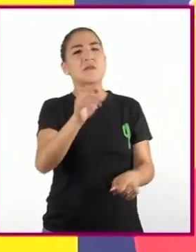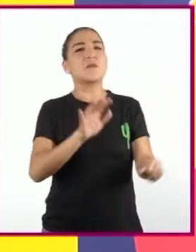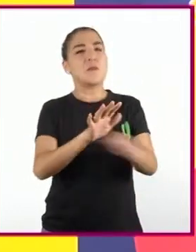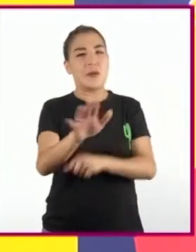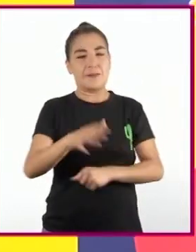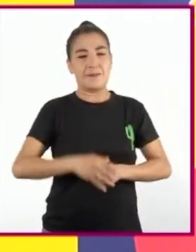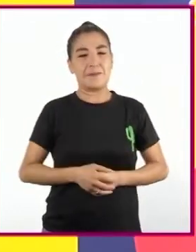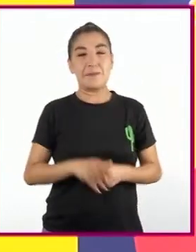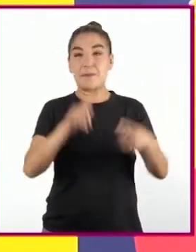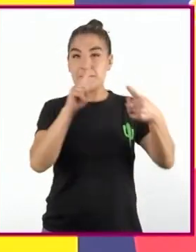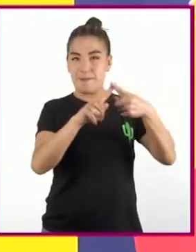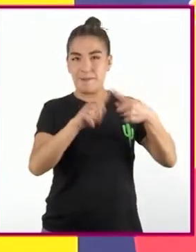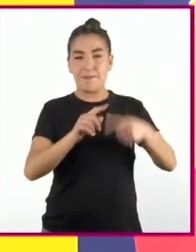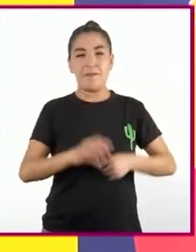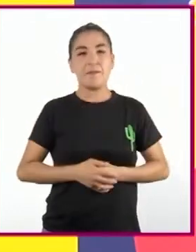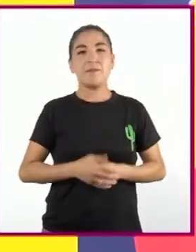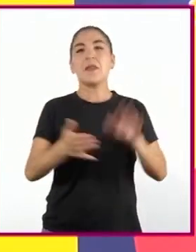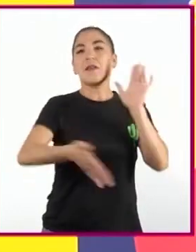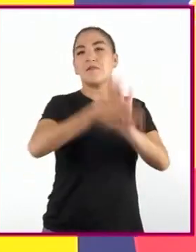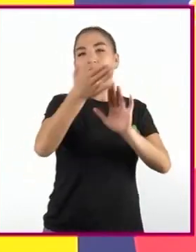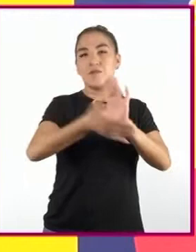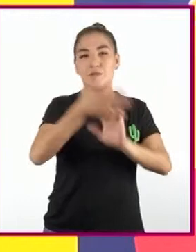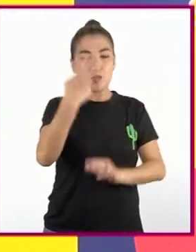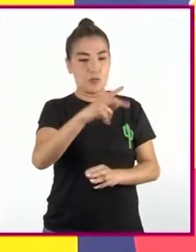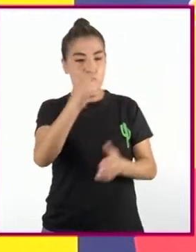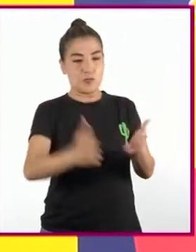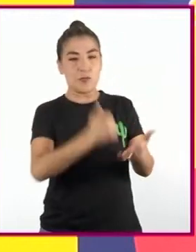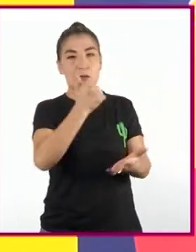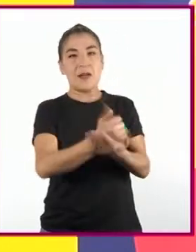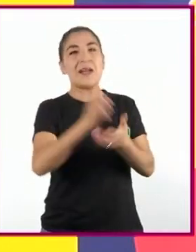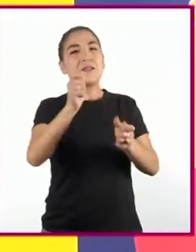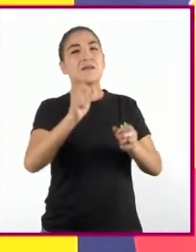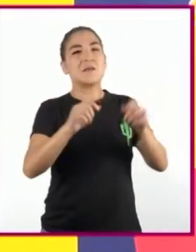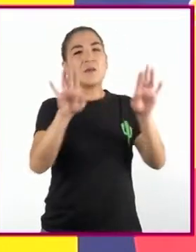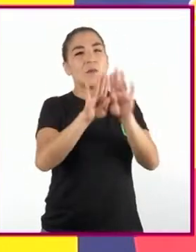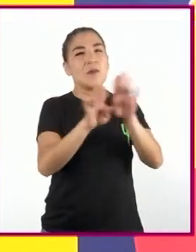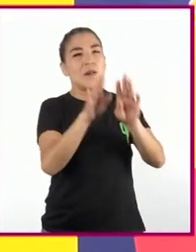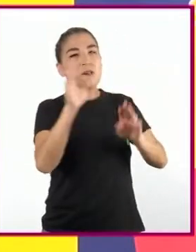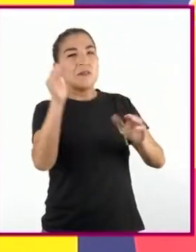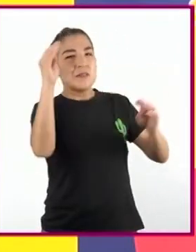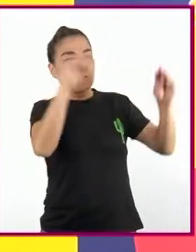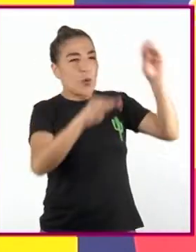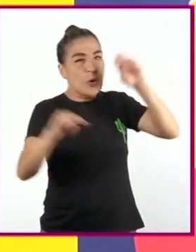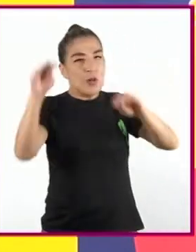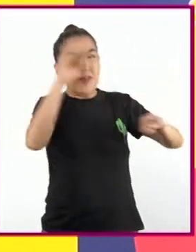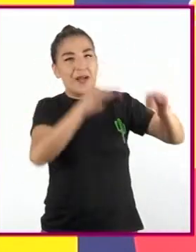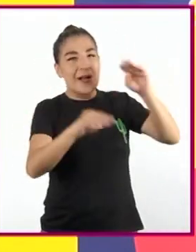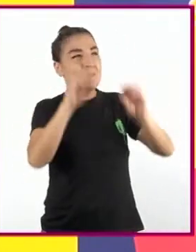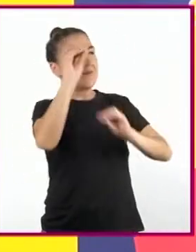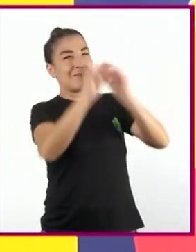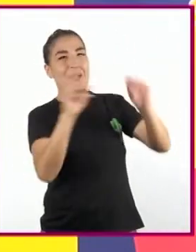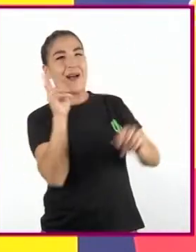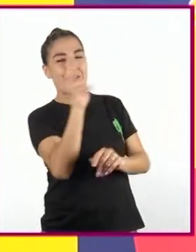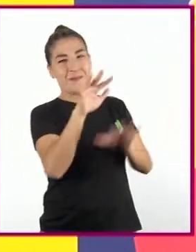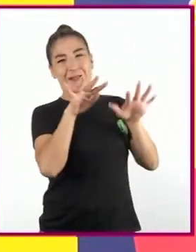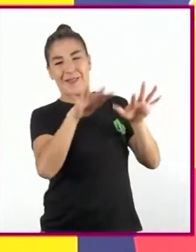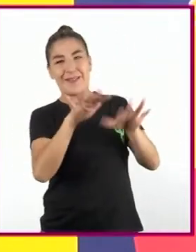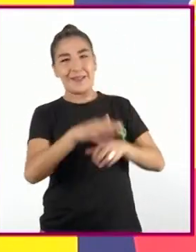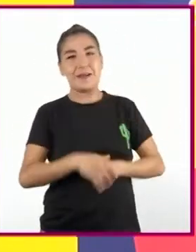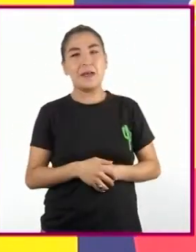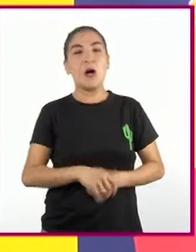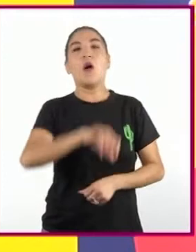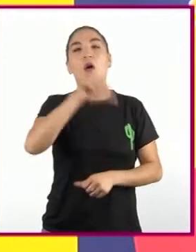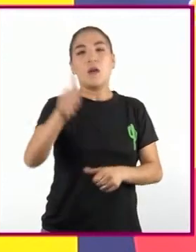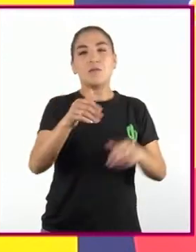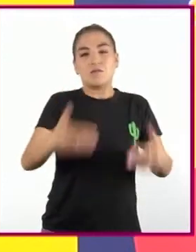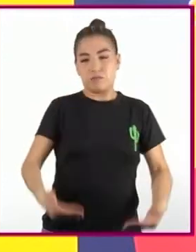1. La construcción de ciudades en lo alto de cerros para una mejor visión del territorio. 2. La construcción